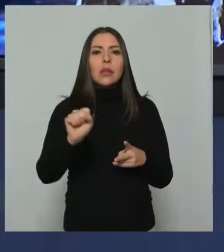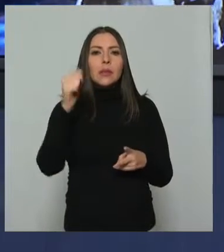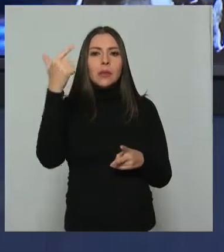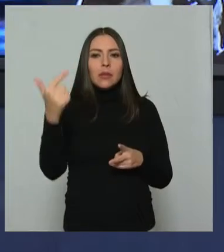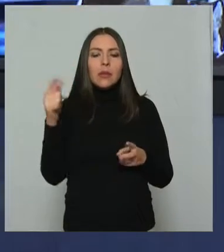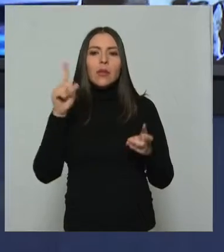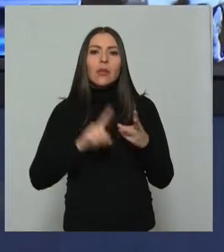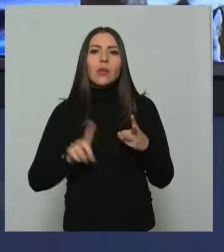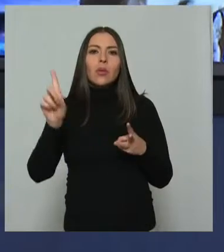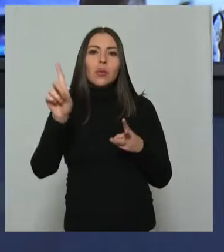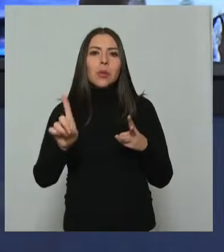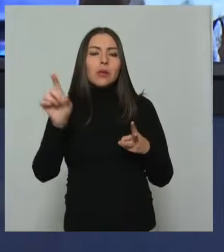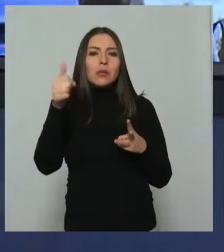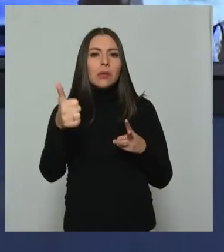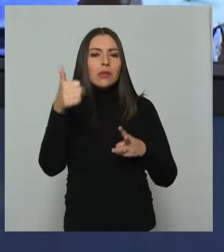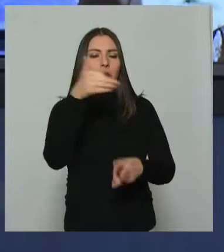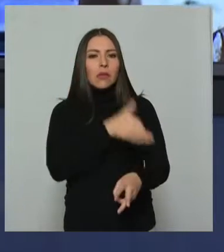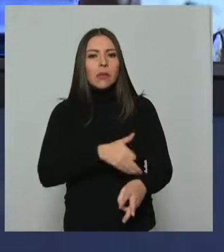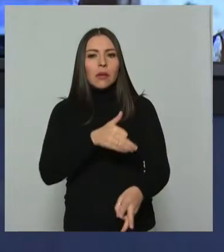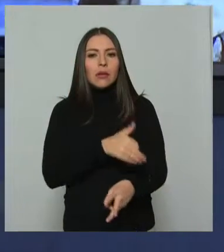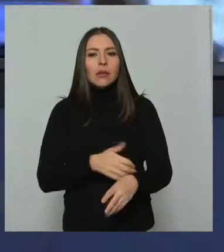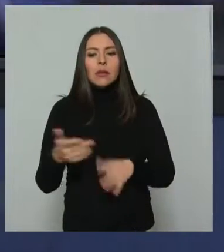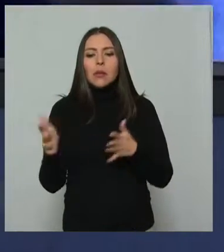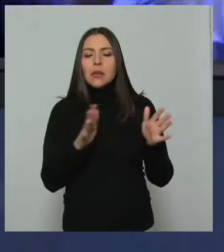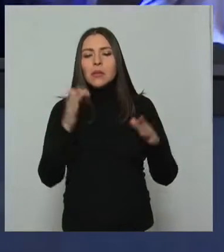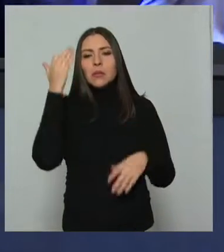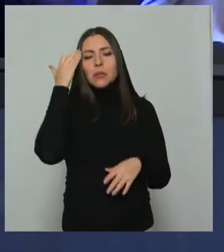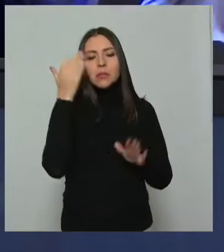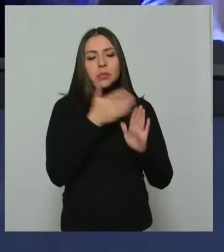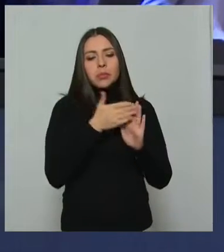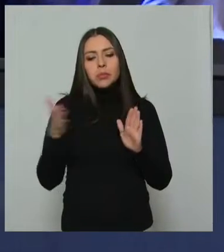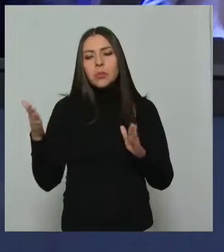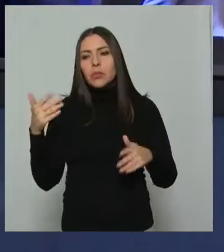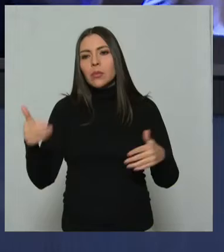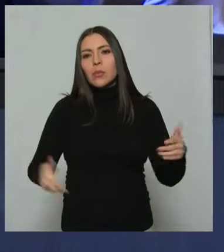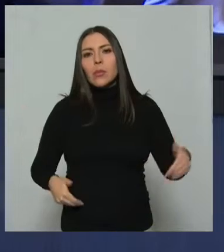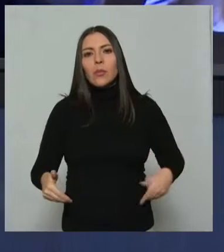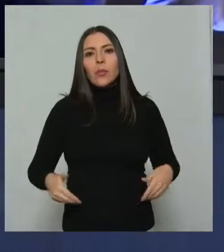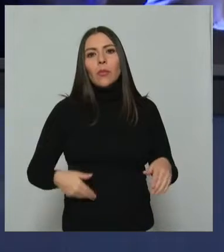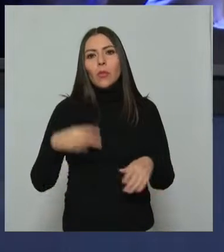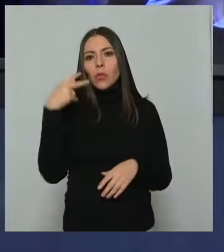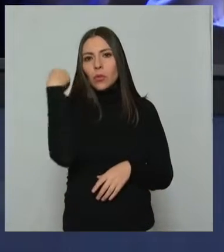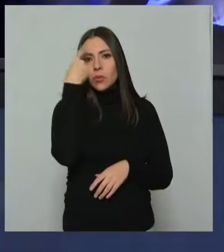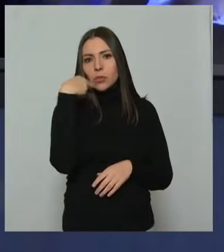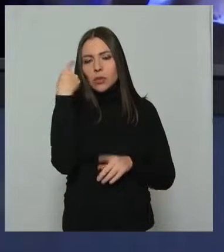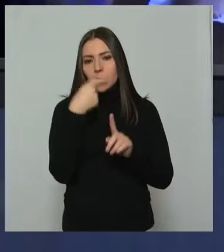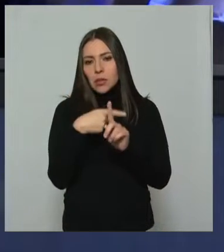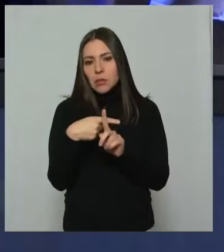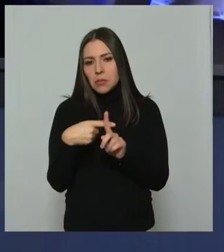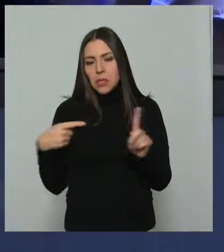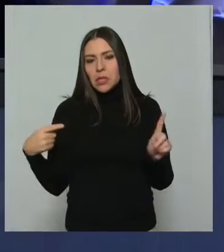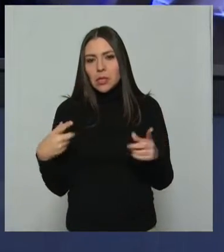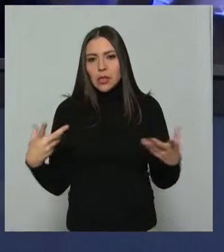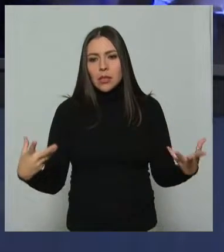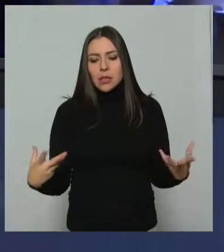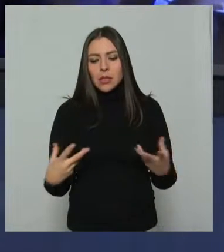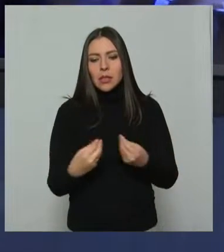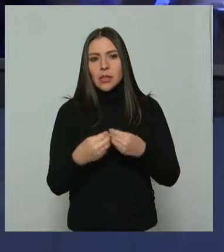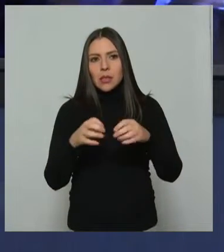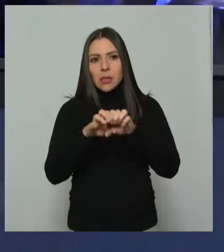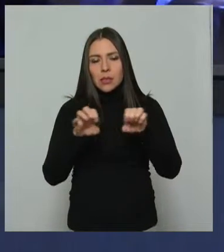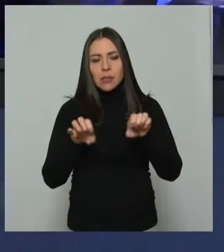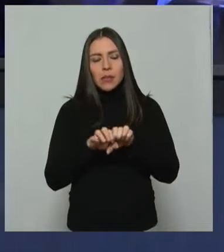a las 6 de la tarde. La obra dura aproximadamente dos horas y media y van con el elenco estable de la Compañía Nacional de Teatro y